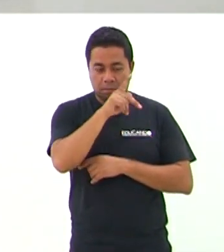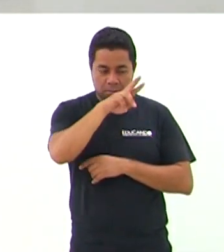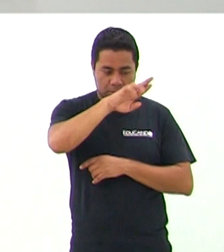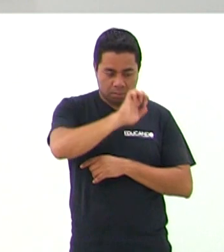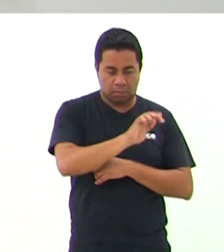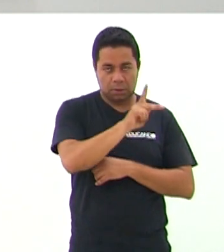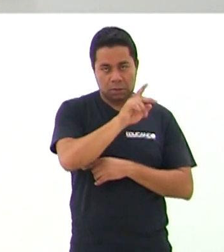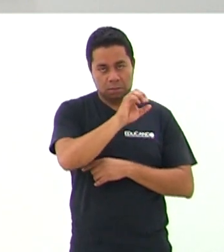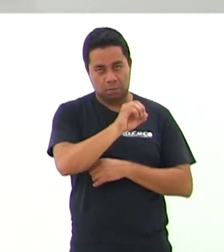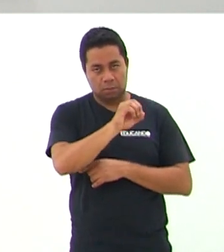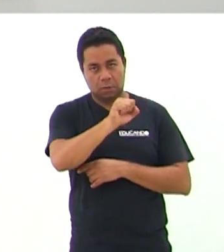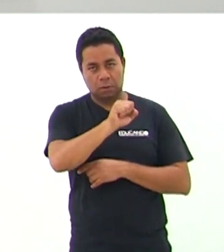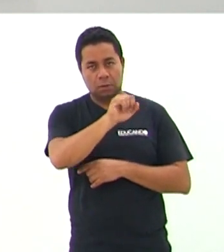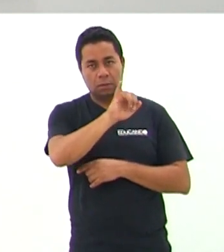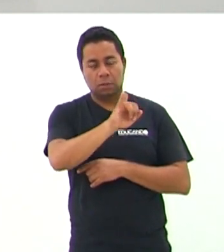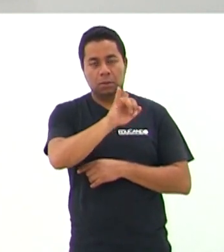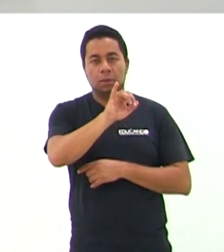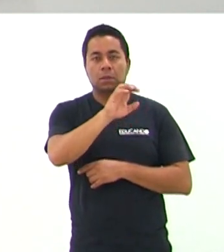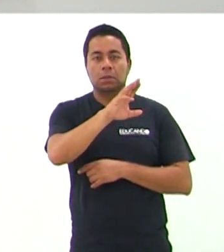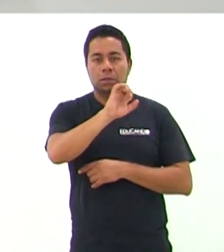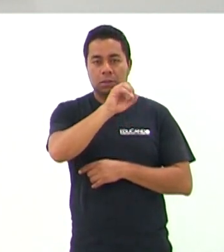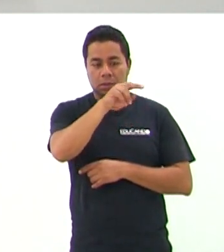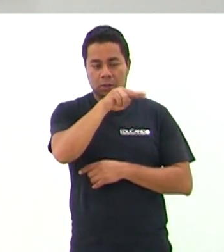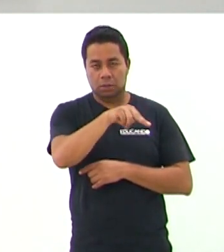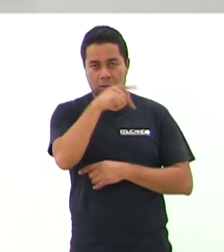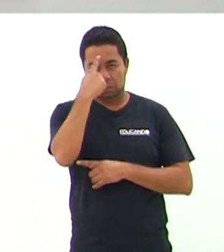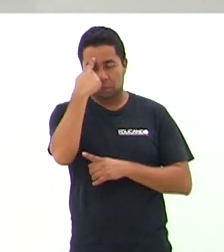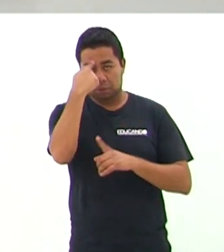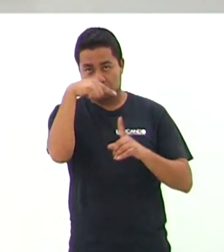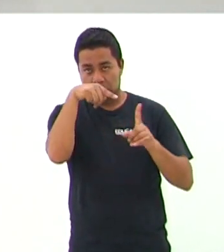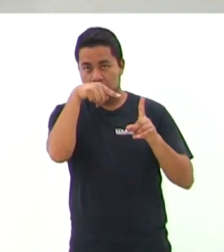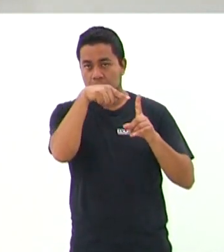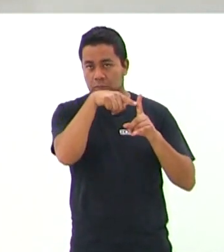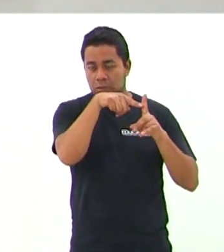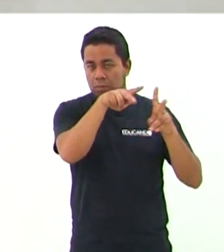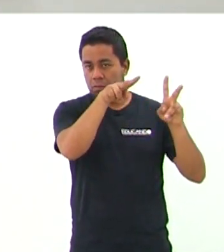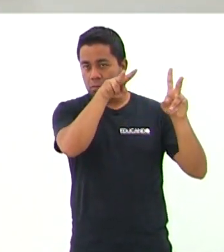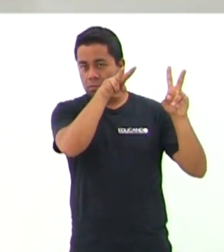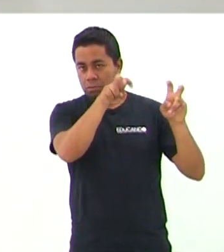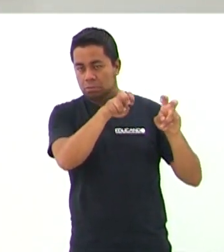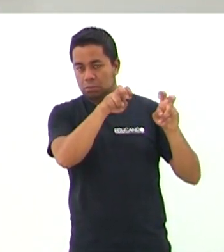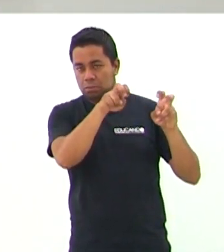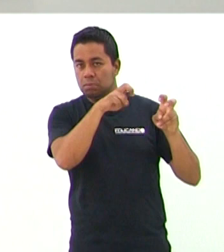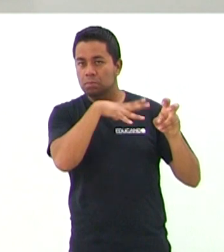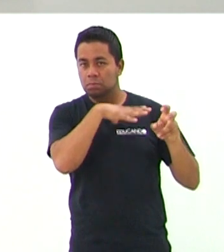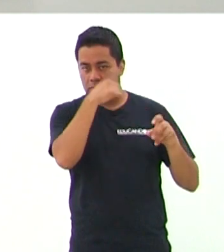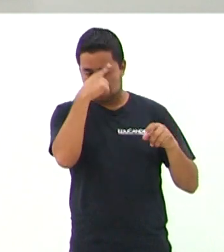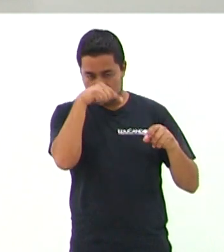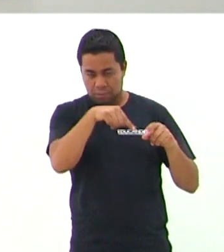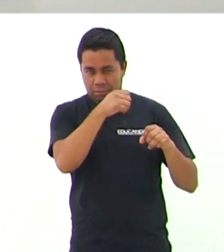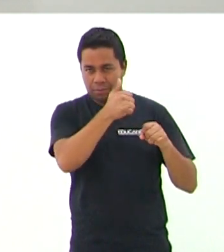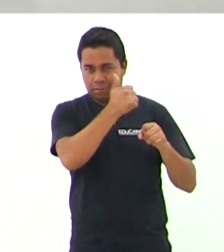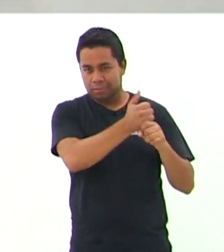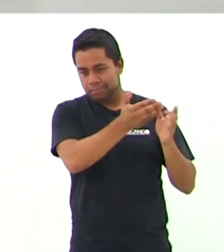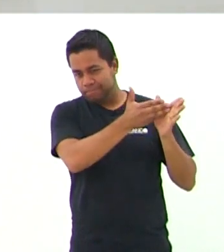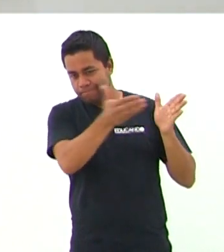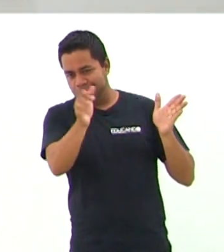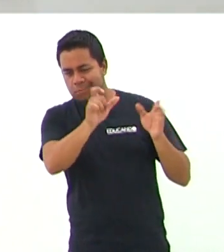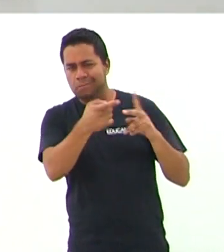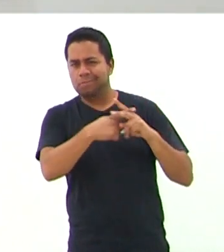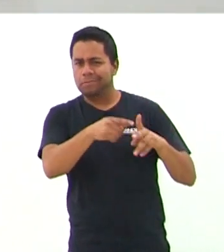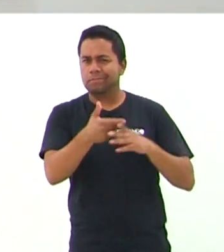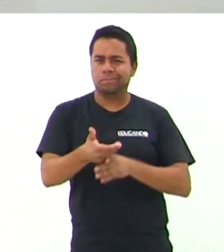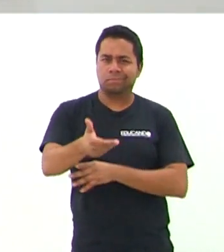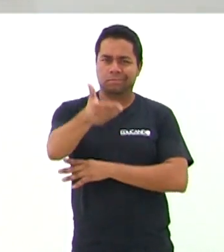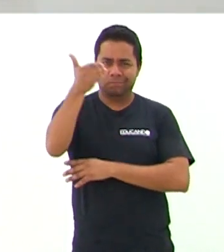preposición haciendo referencia al tema que vimos durante este ciclo escolar o al inicio de este